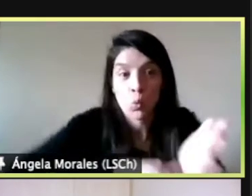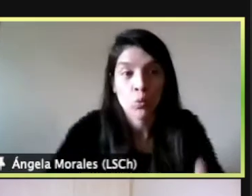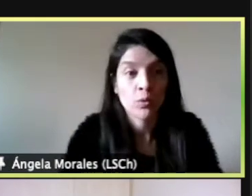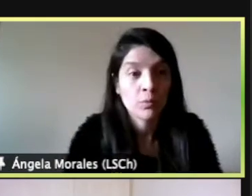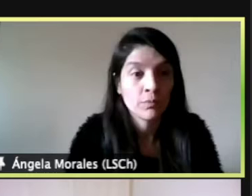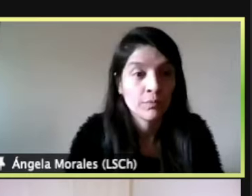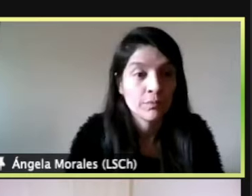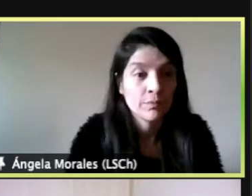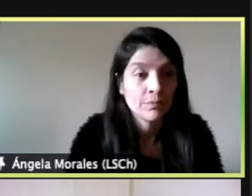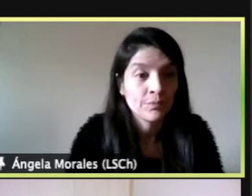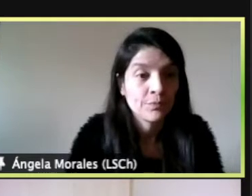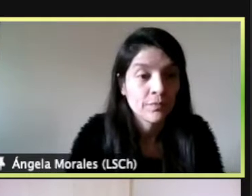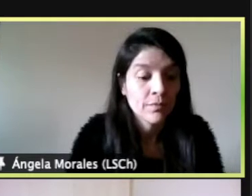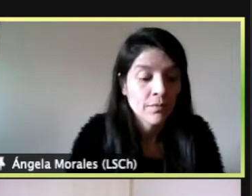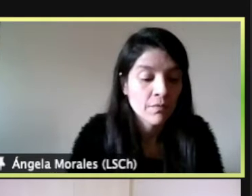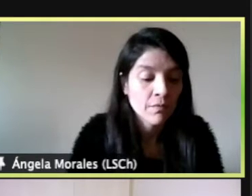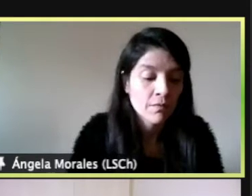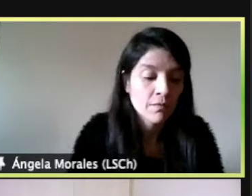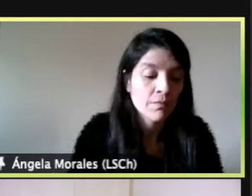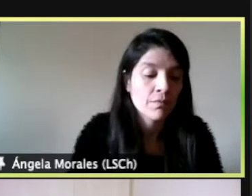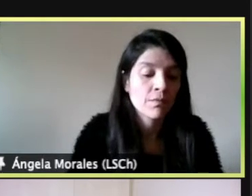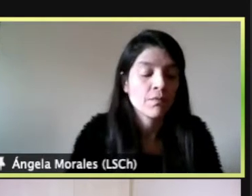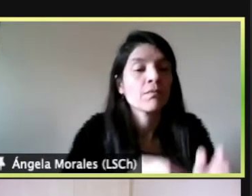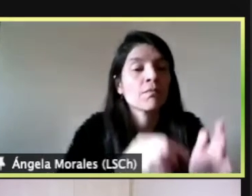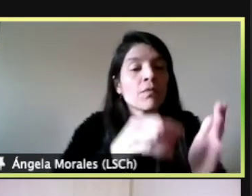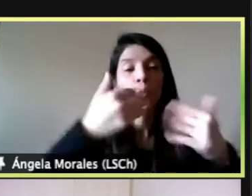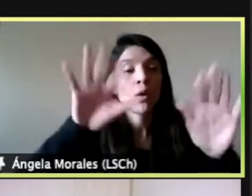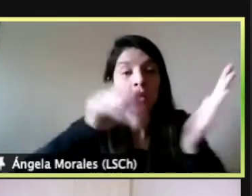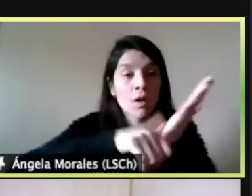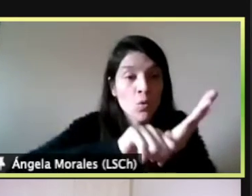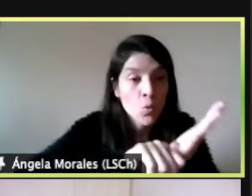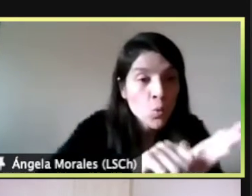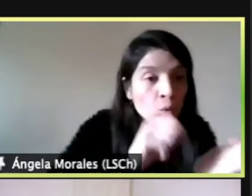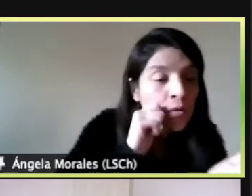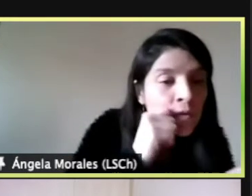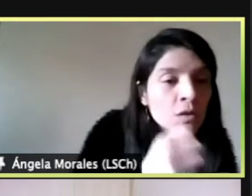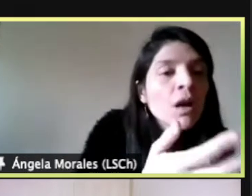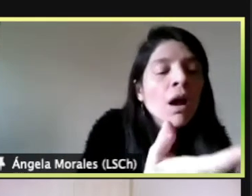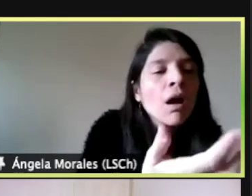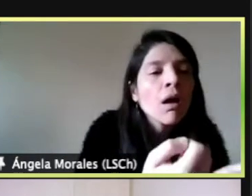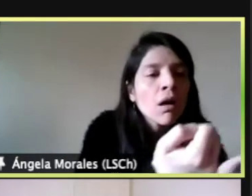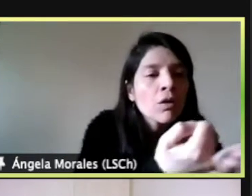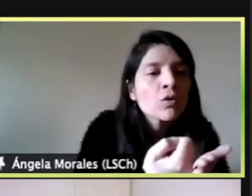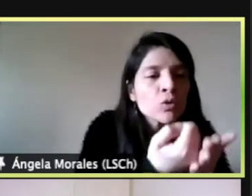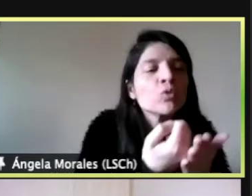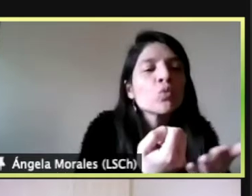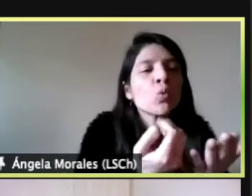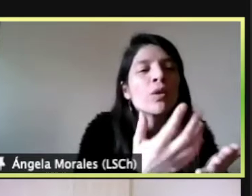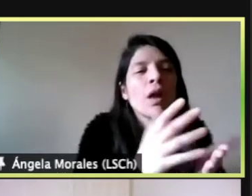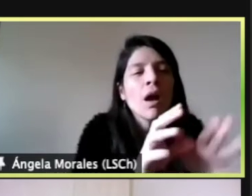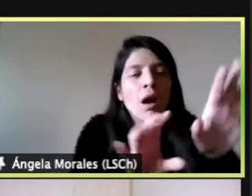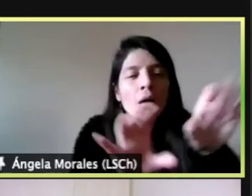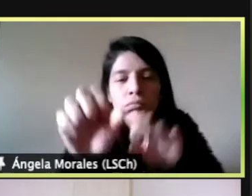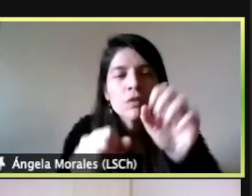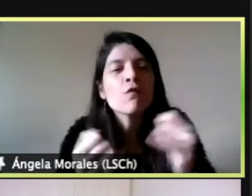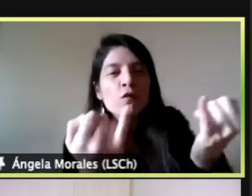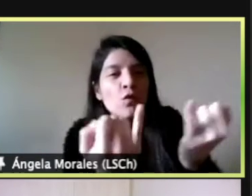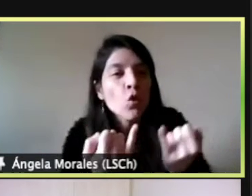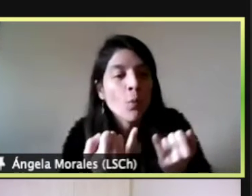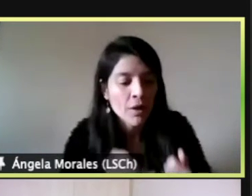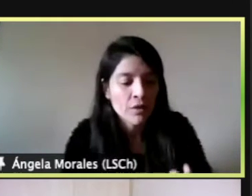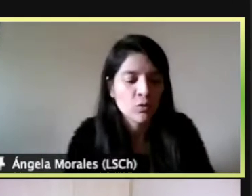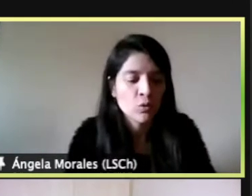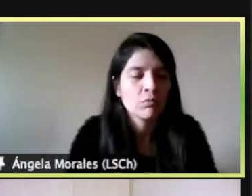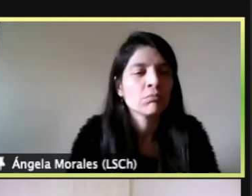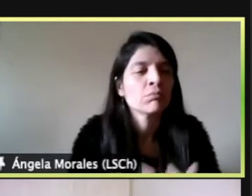y no va a recopilar información. ¿Ya? Ahora esto lo podemos resolver de la siguiente manera.